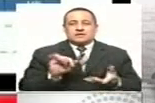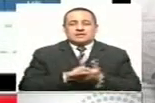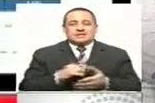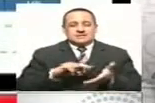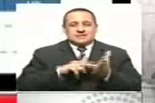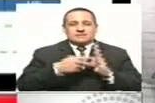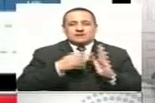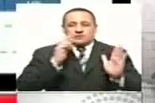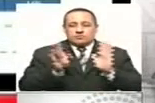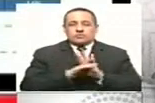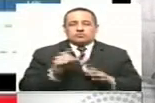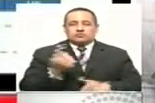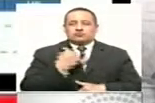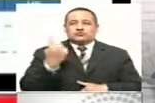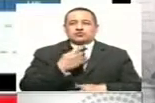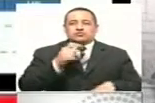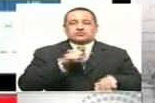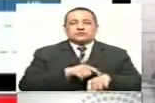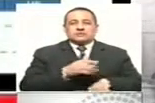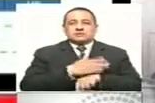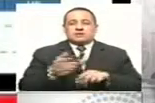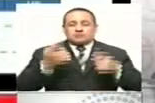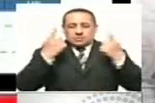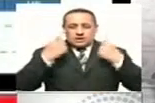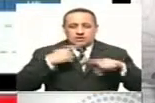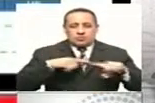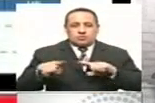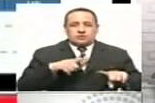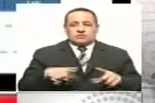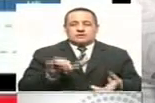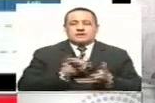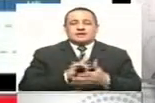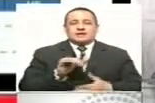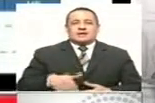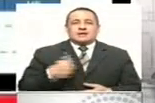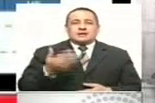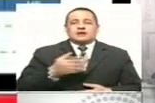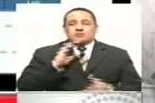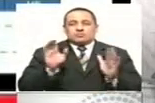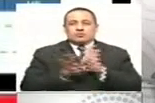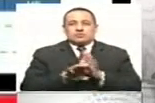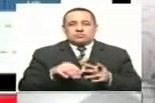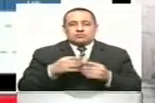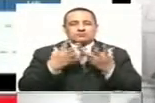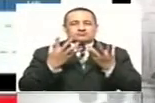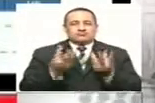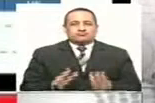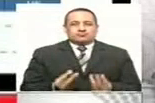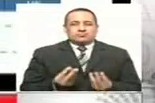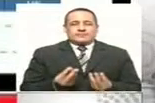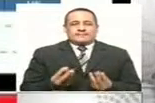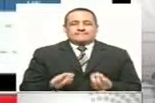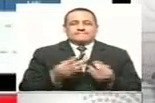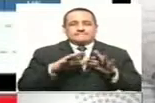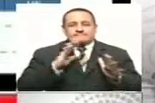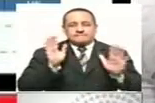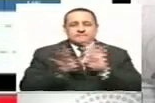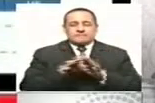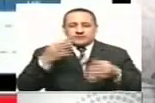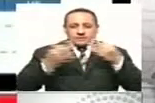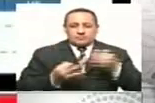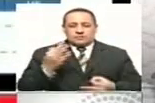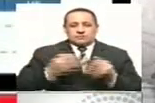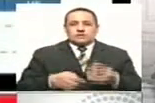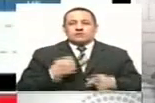requiere solamente una etapa de culminación y por eso hay digamos, una disminución aparente del presupuesto, pero